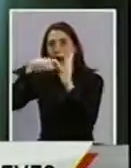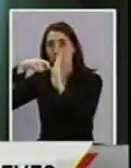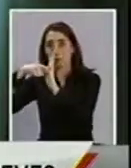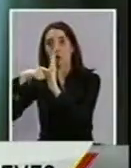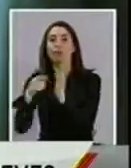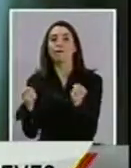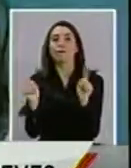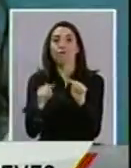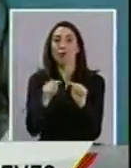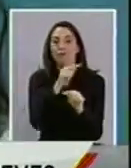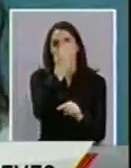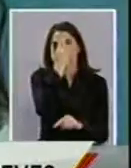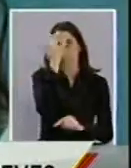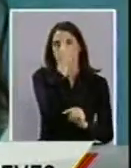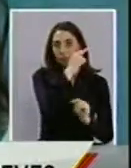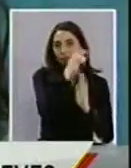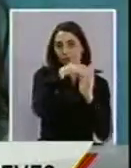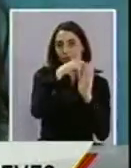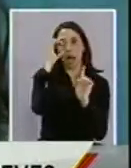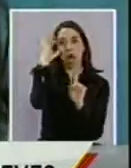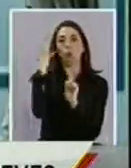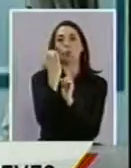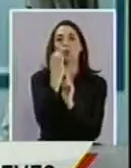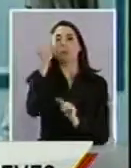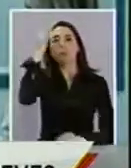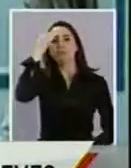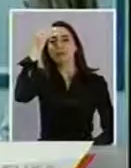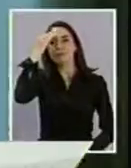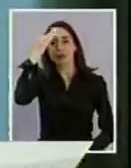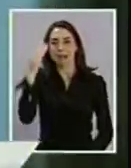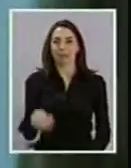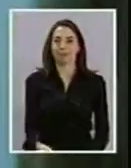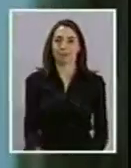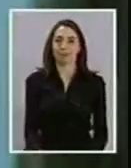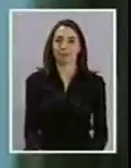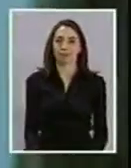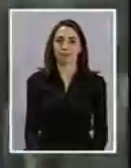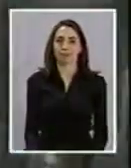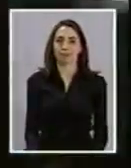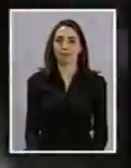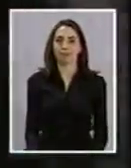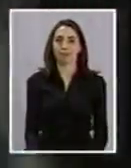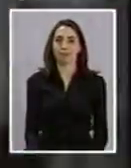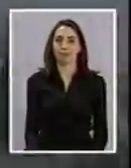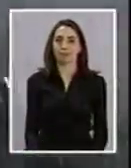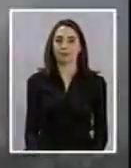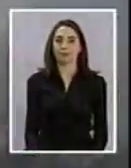vuelta a la actualidad este ícono de la cultura popular. Excuse me.